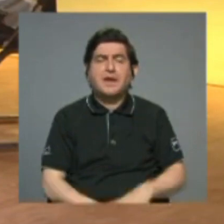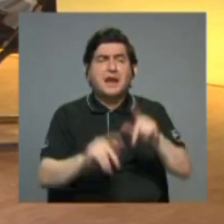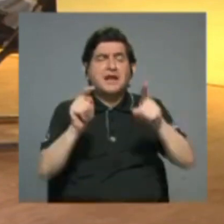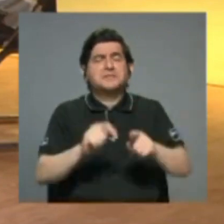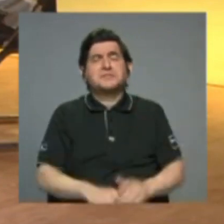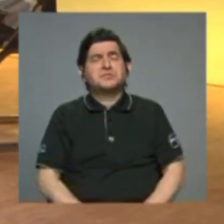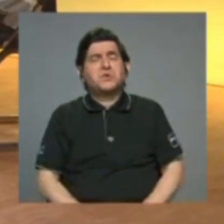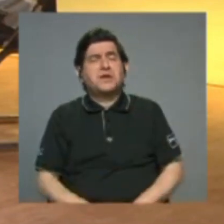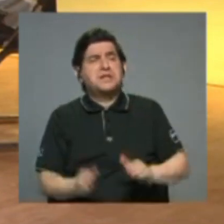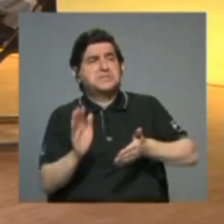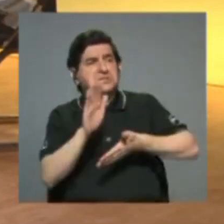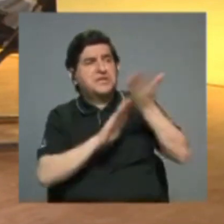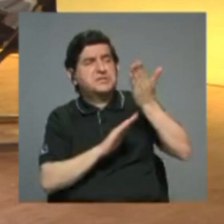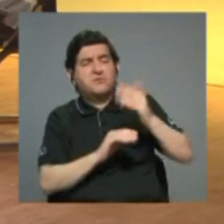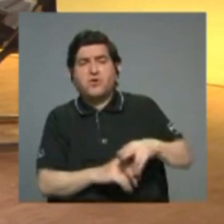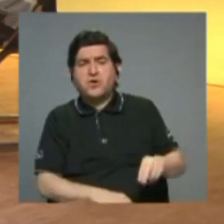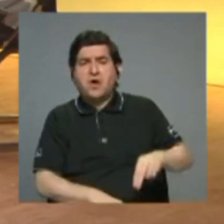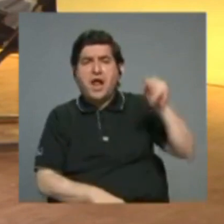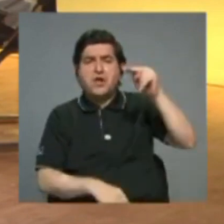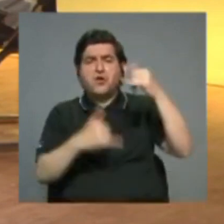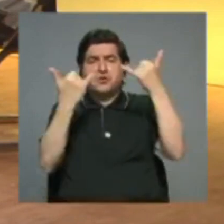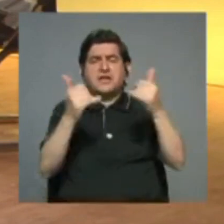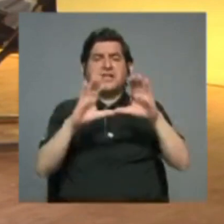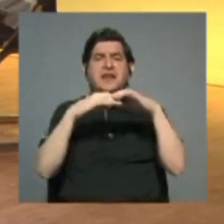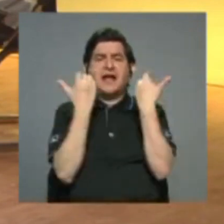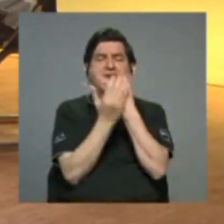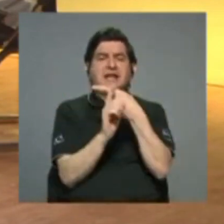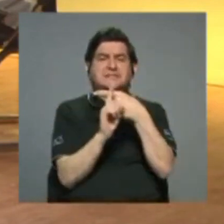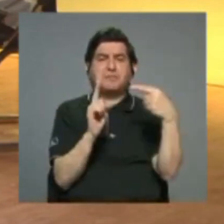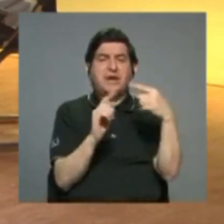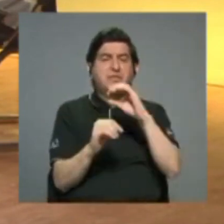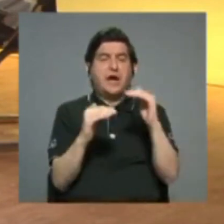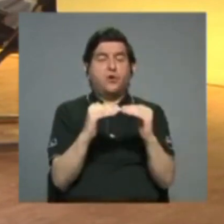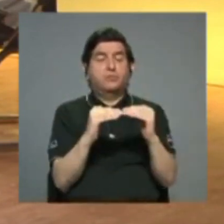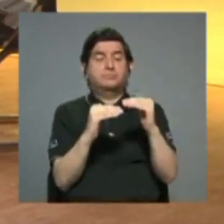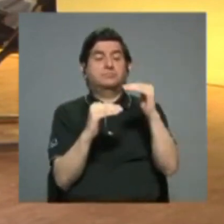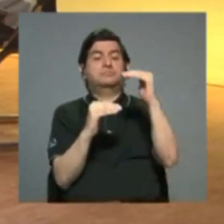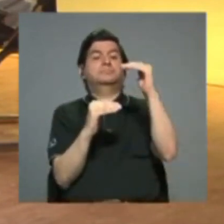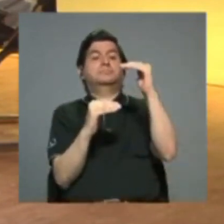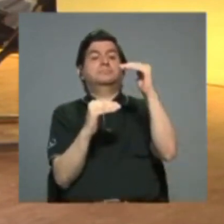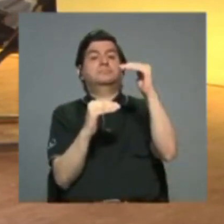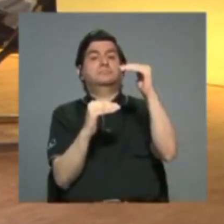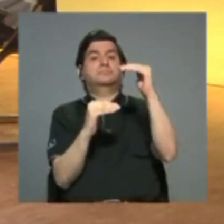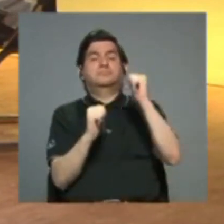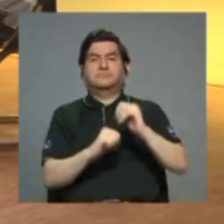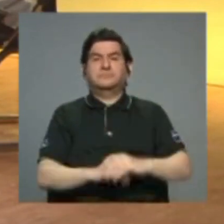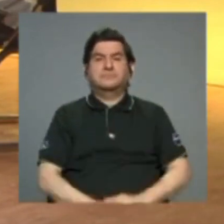emigraron al norte ya eran clase media o mayor y